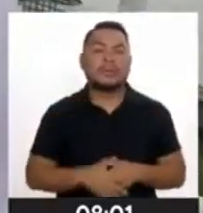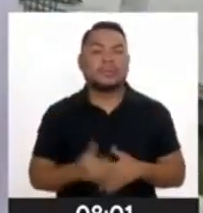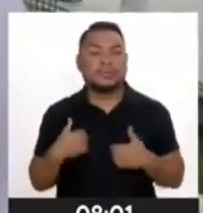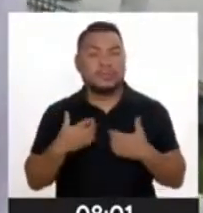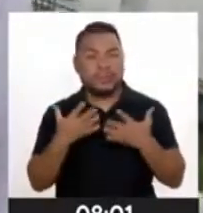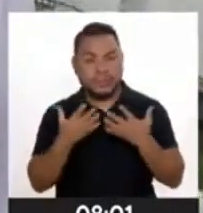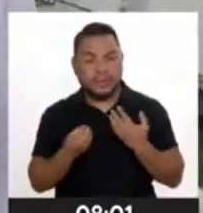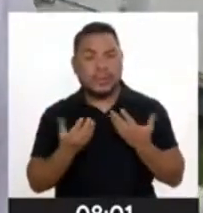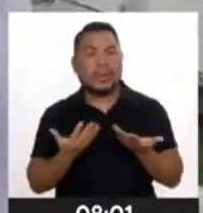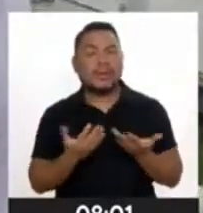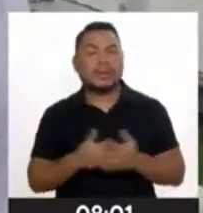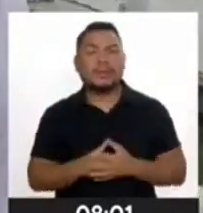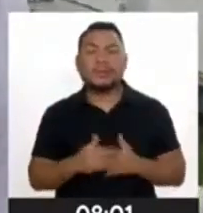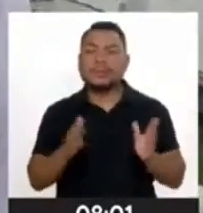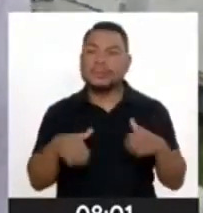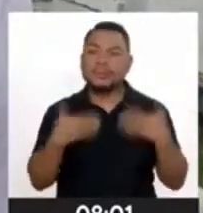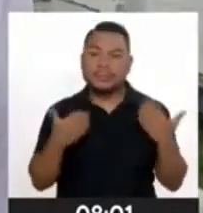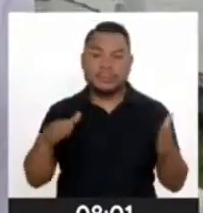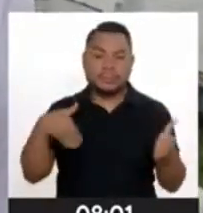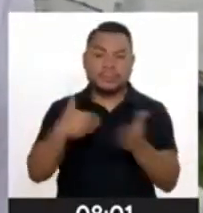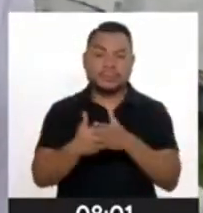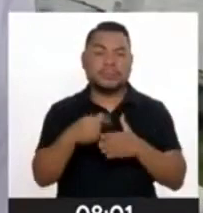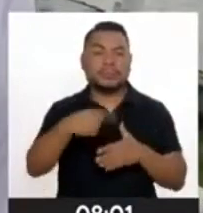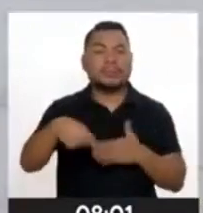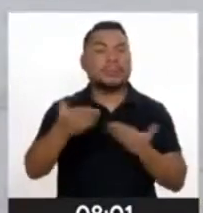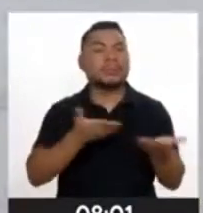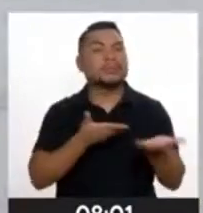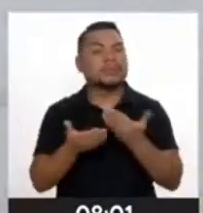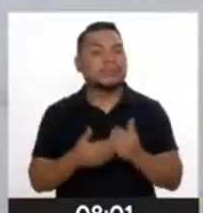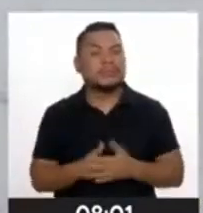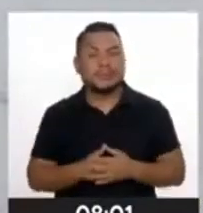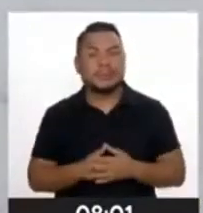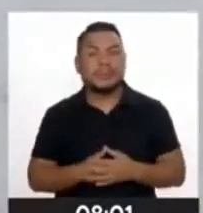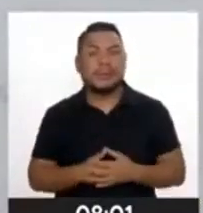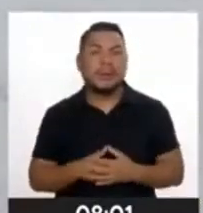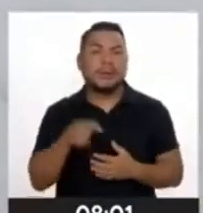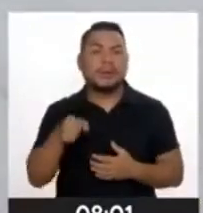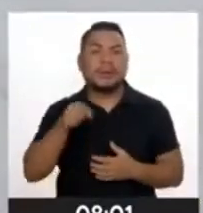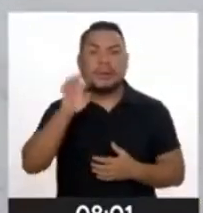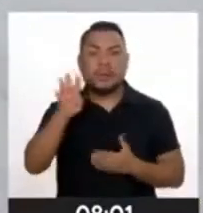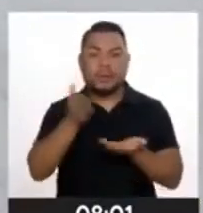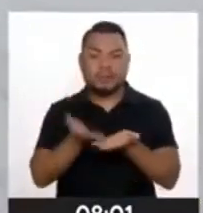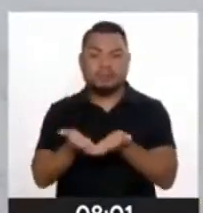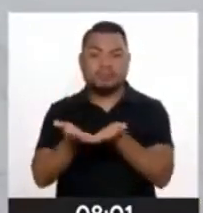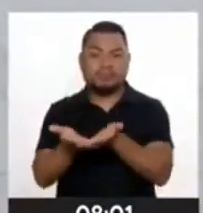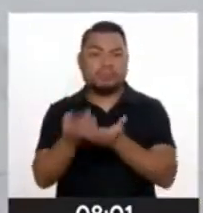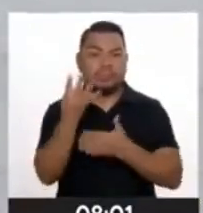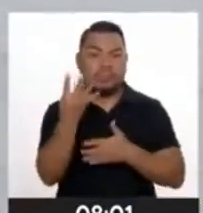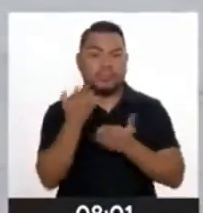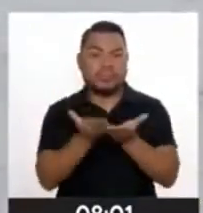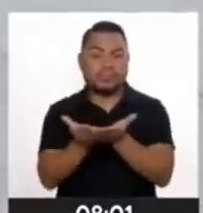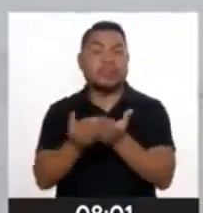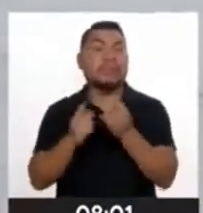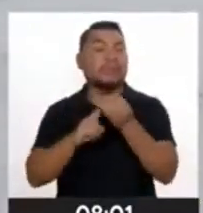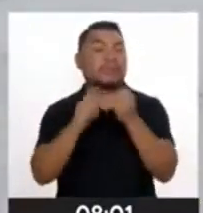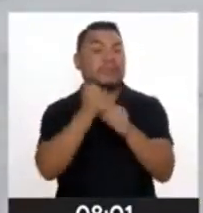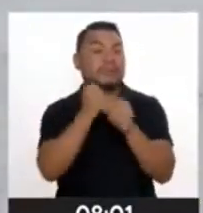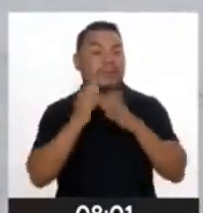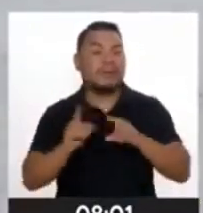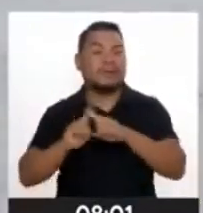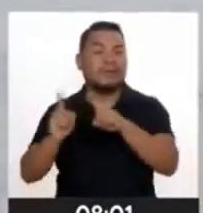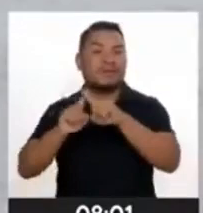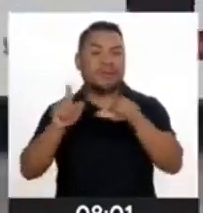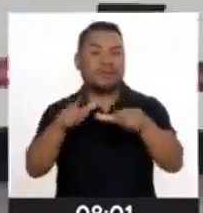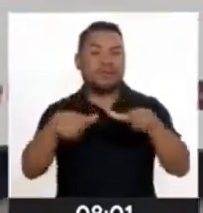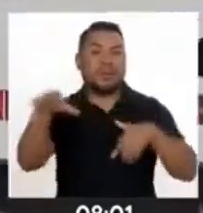queremos es de que podamos llegar con los servicios. A bordo de 4 embarcaciones, trabajadores de distintas entidades